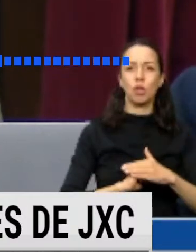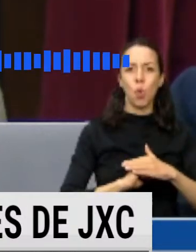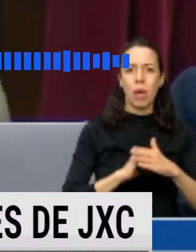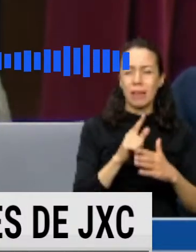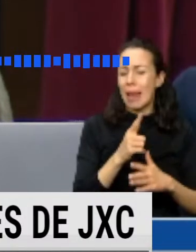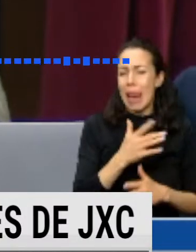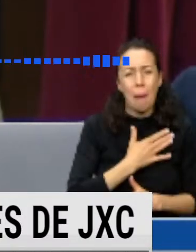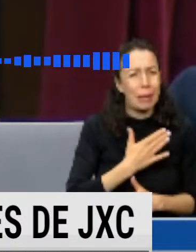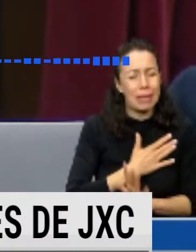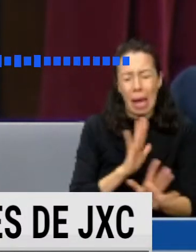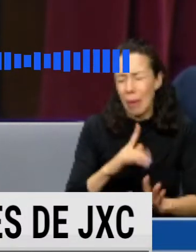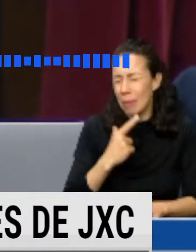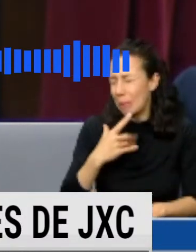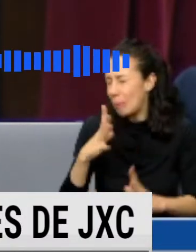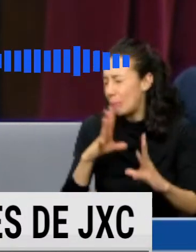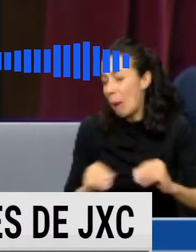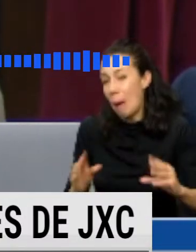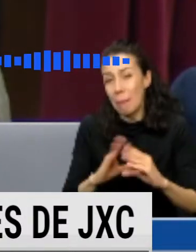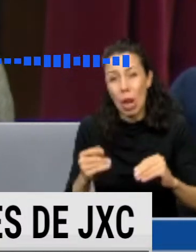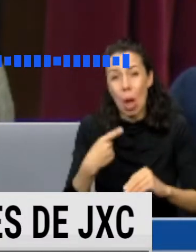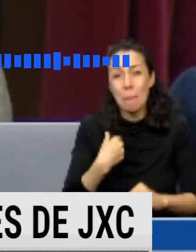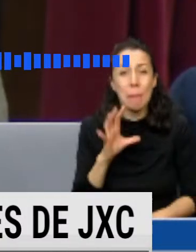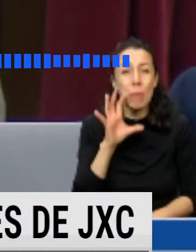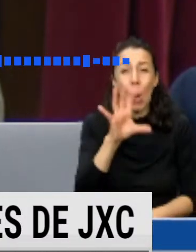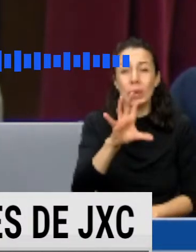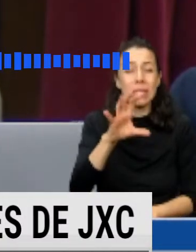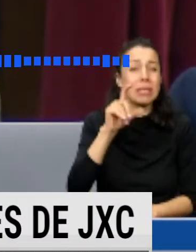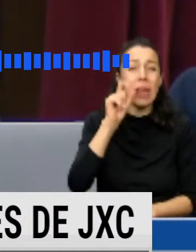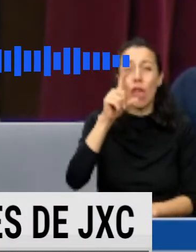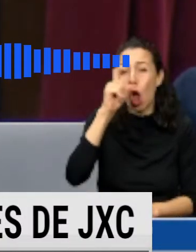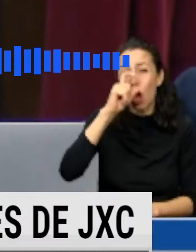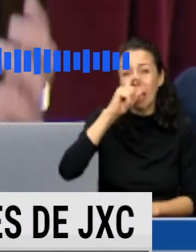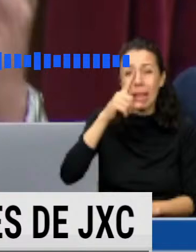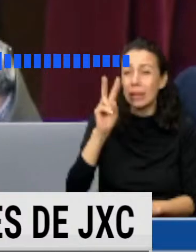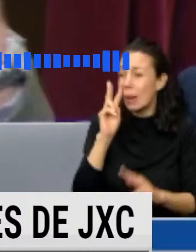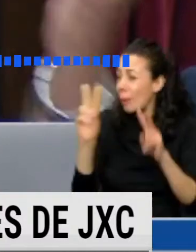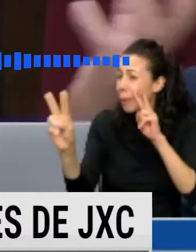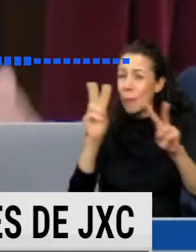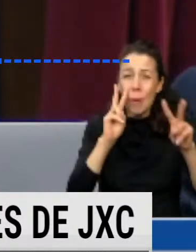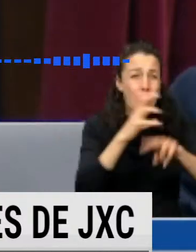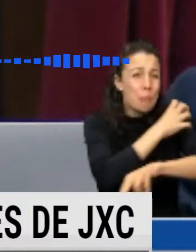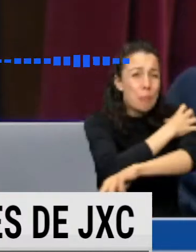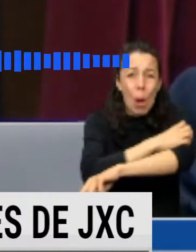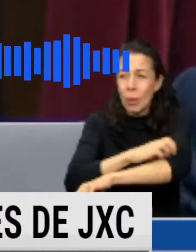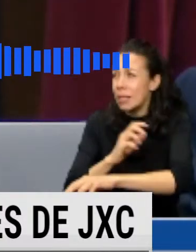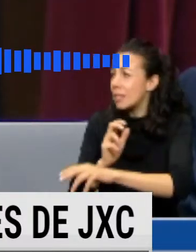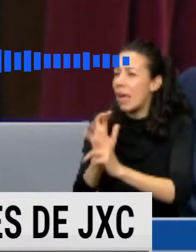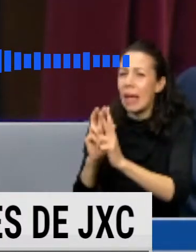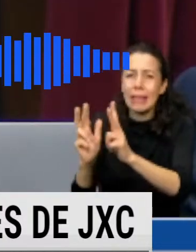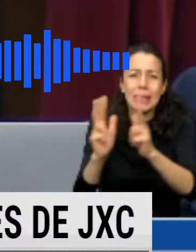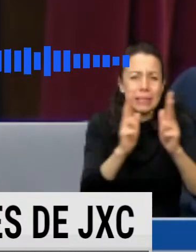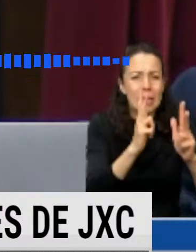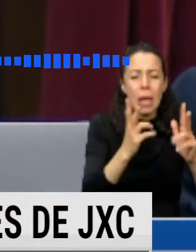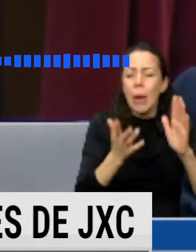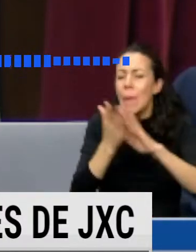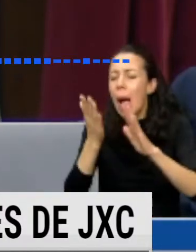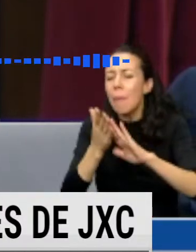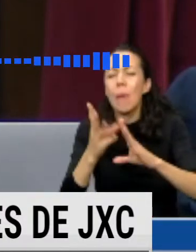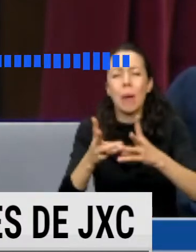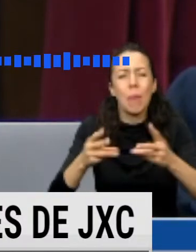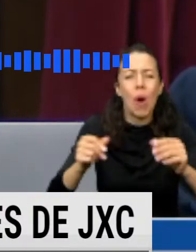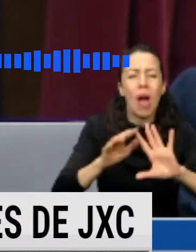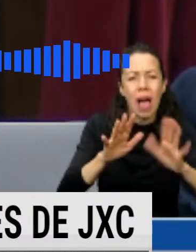esto tiene historia, no es que mi ley trae ese problema. Esto tiene historia, y esto lo trae el kirchnerismo, primero con su muy mala